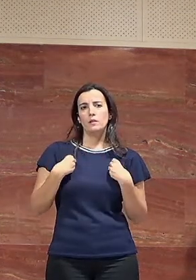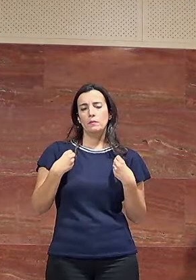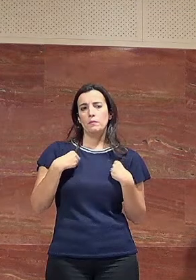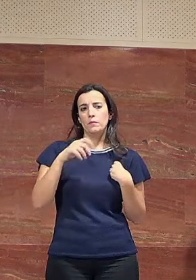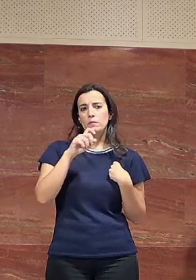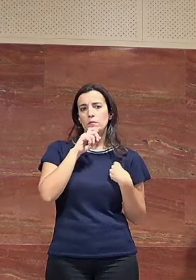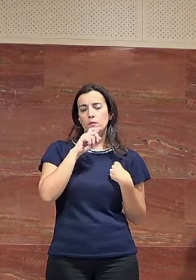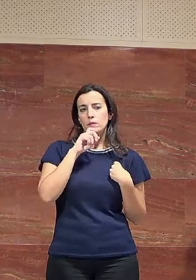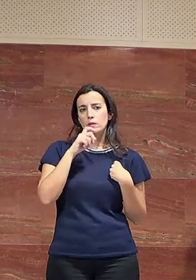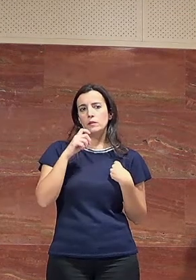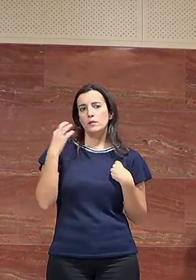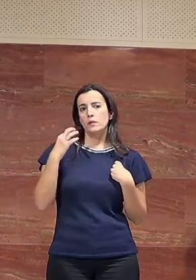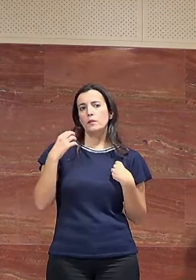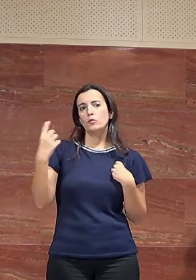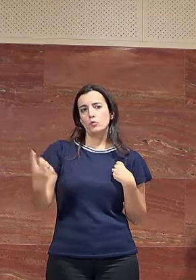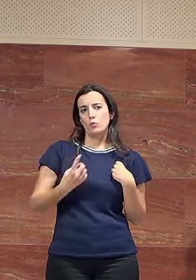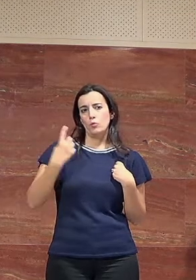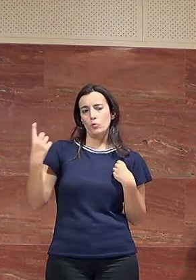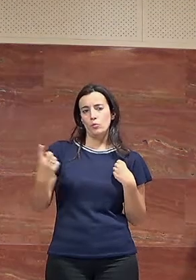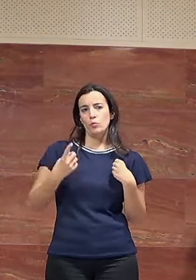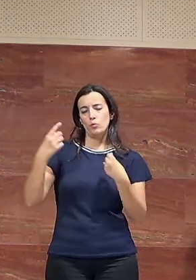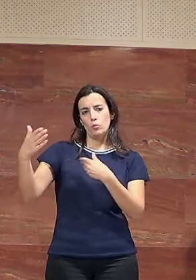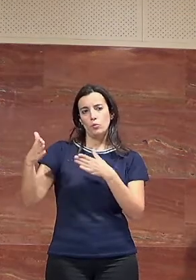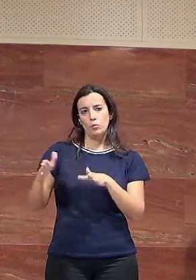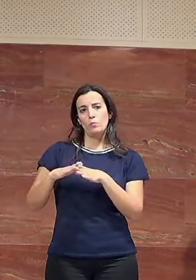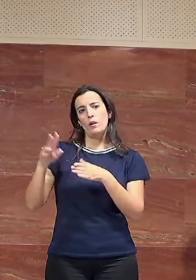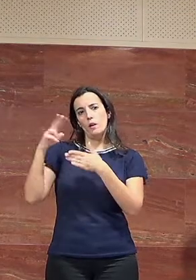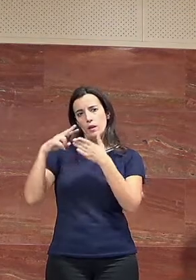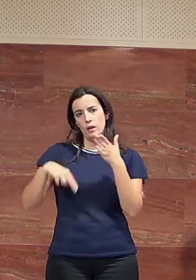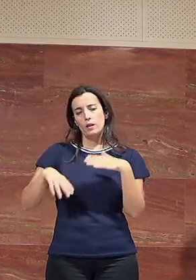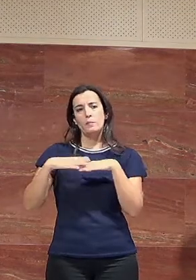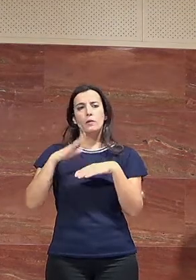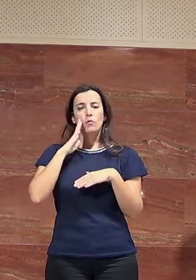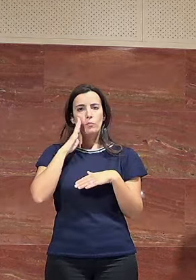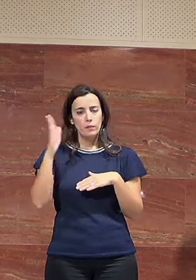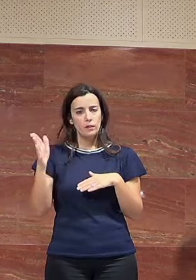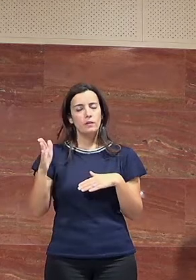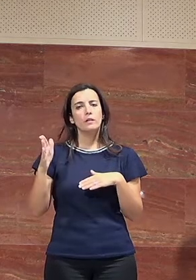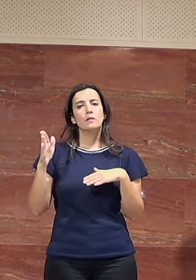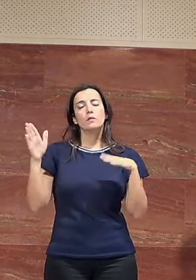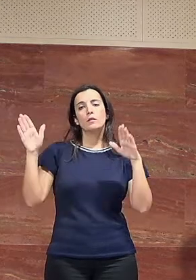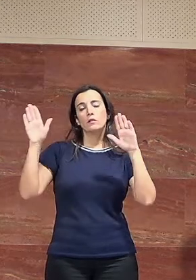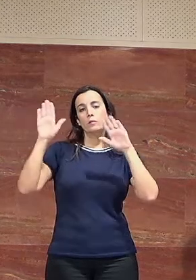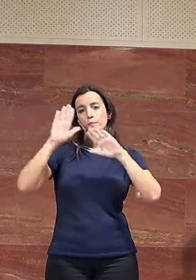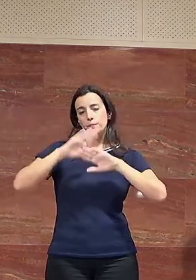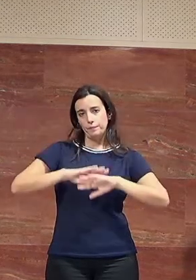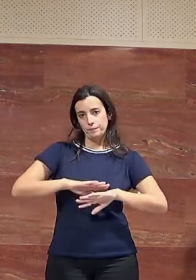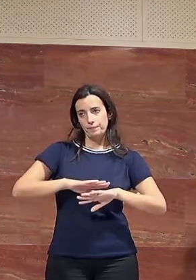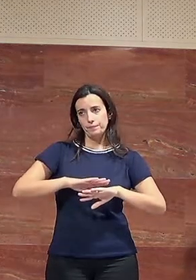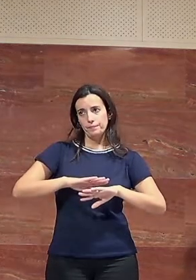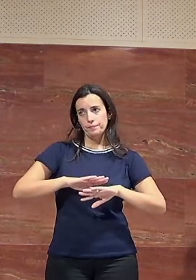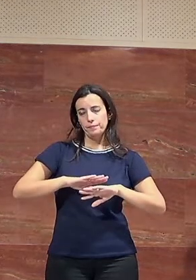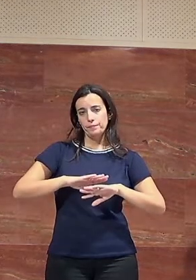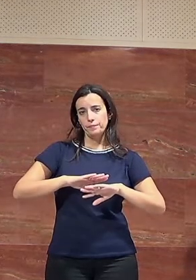ser solo Ujú. para leer, para dormir. Las noches no son las mismas cuando